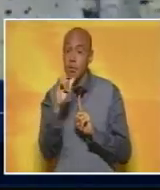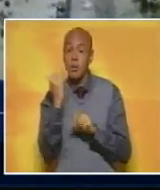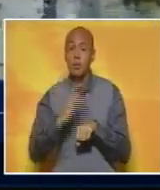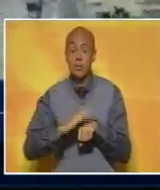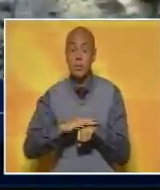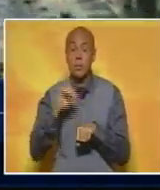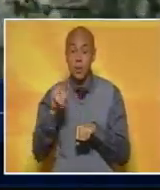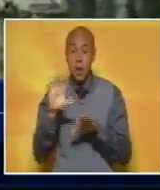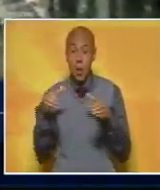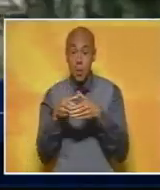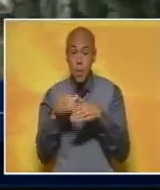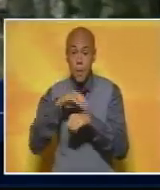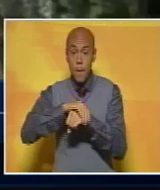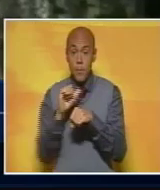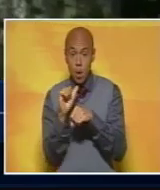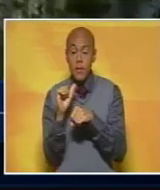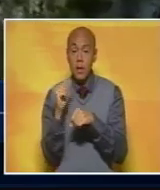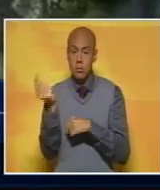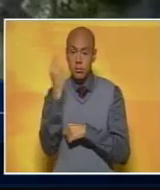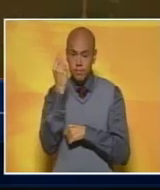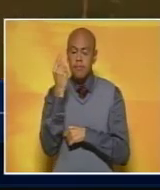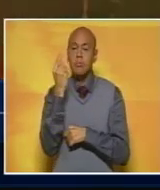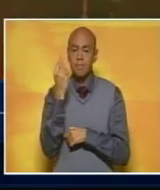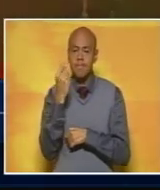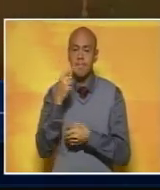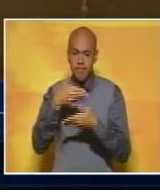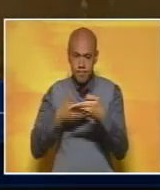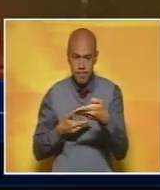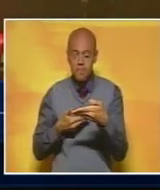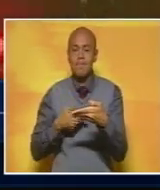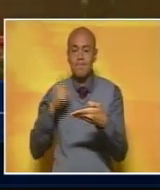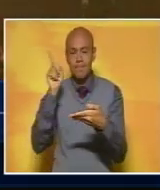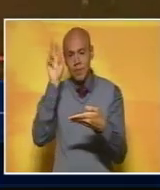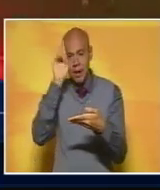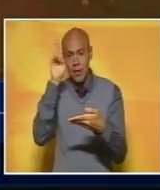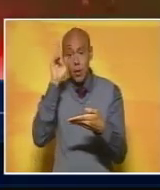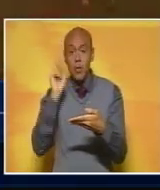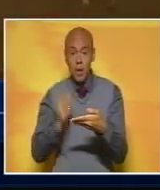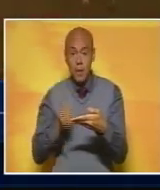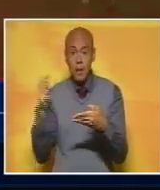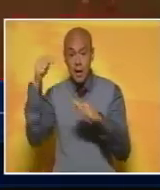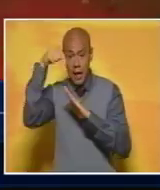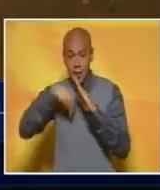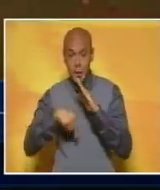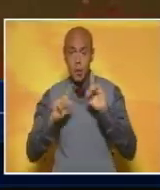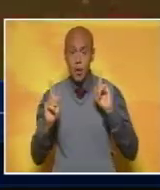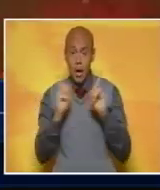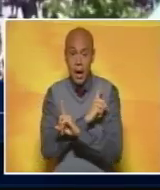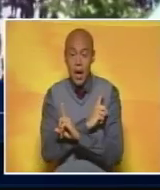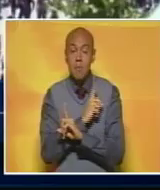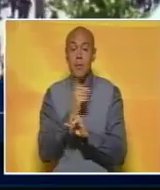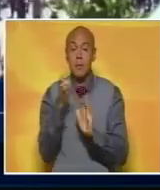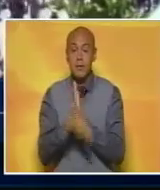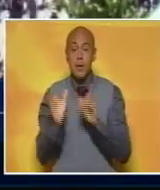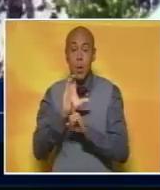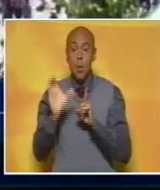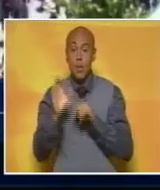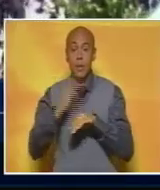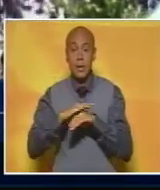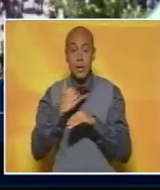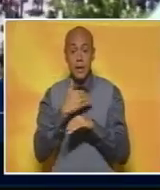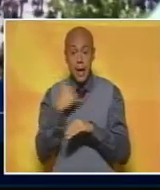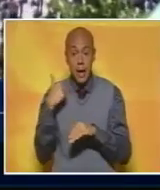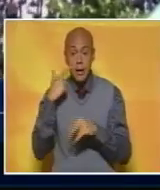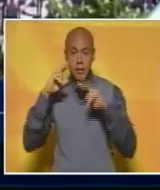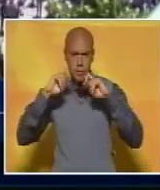su parte, el cuerpo policial reconoció en un comunicado la necesidad de hacer profundas reformas en sus procedimientos y destacó que serán